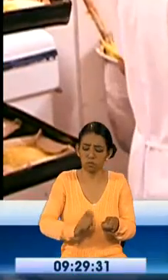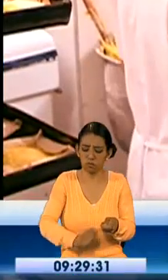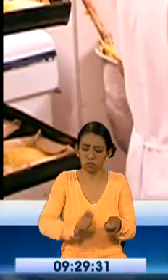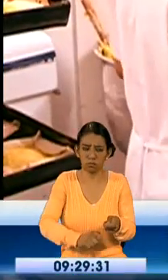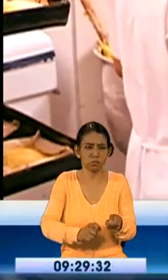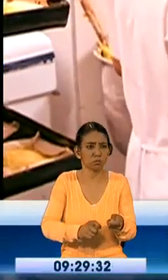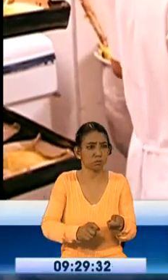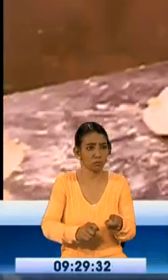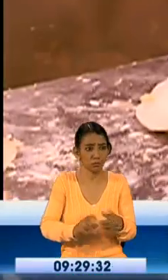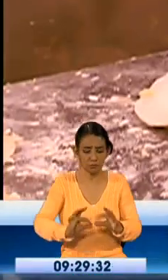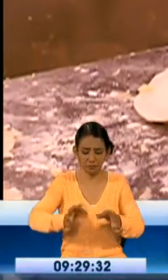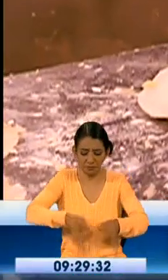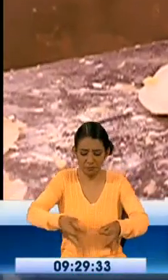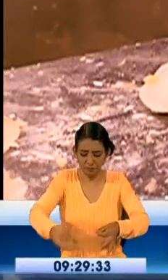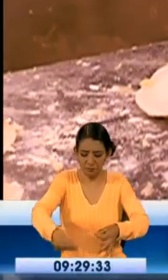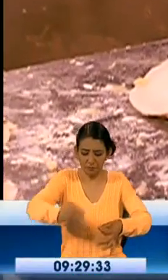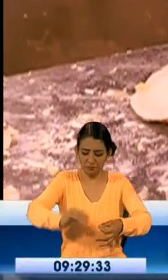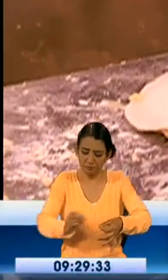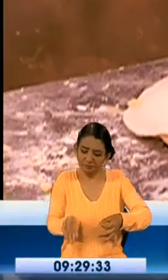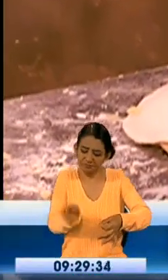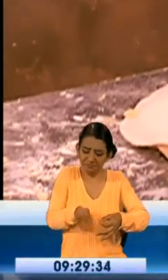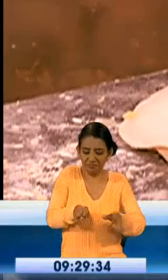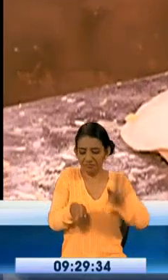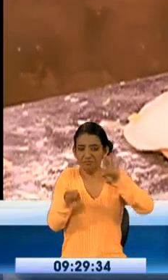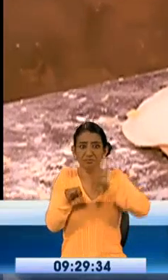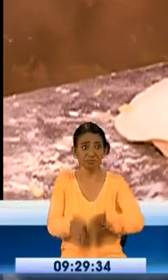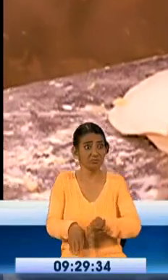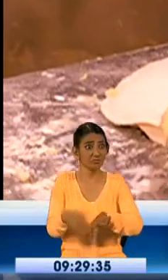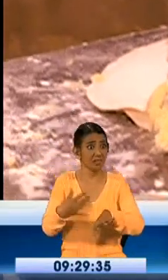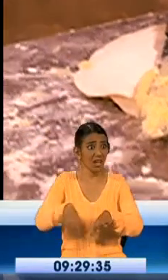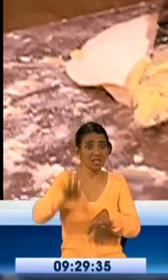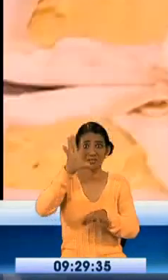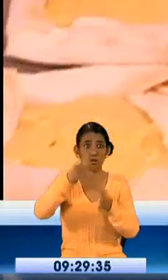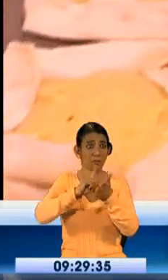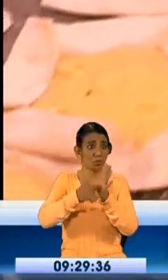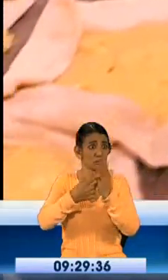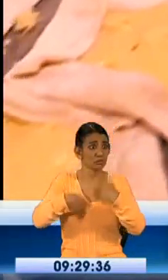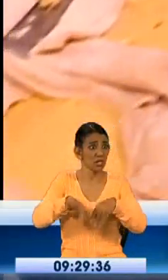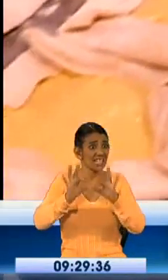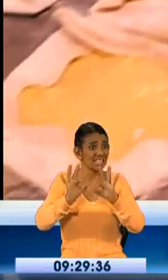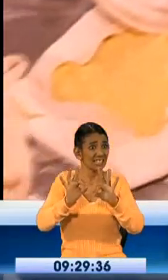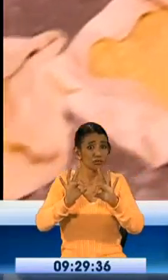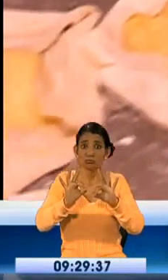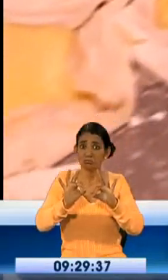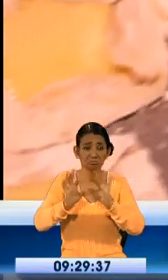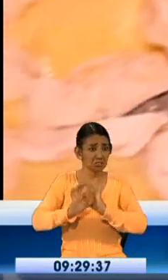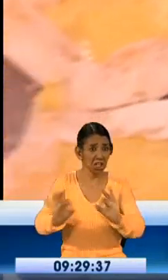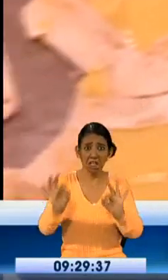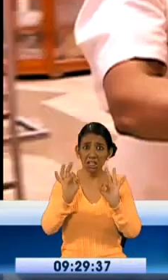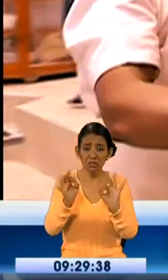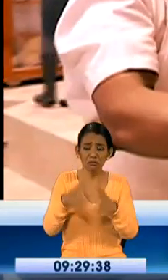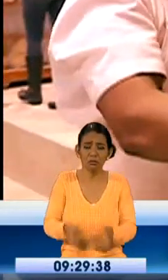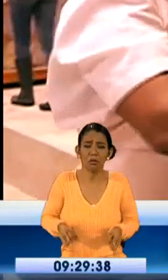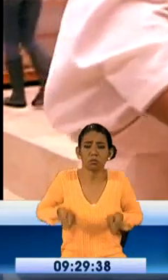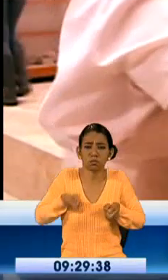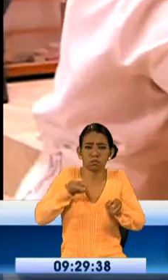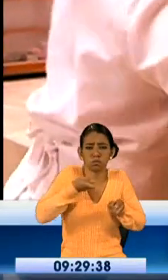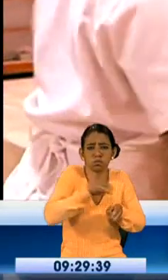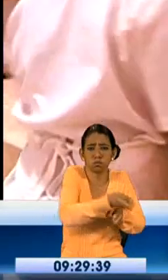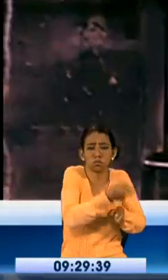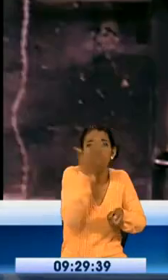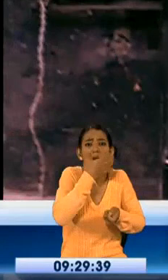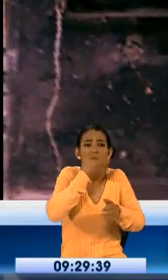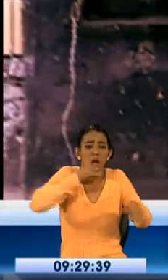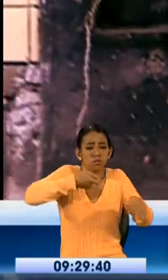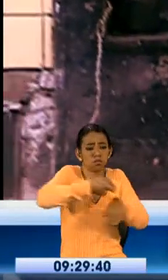manos doblan las cuatro puntas con gran velocidad en menos de 5 minutos. Una vez lista la preparación, se hornea por alrededor de 15